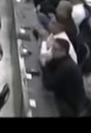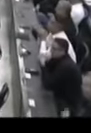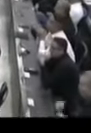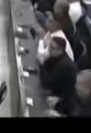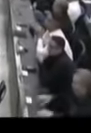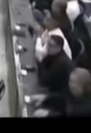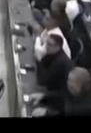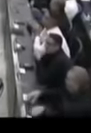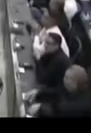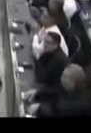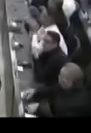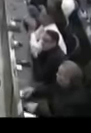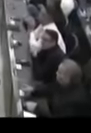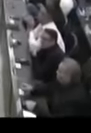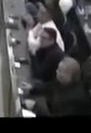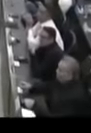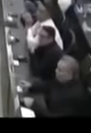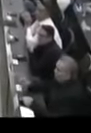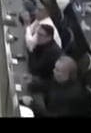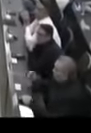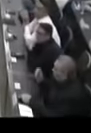Me confundí, diputado.